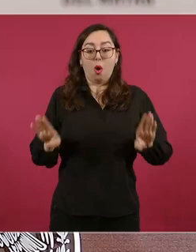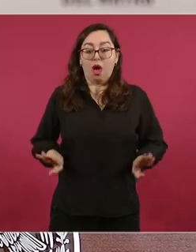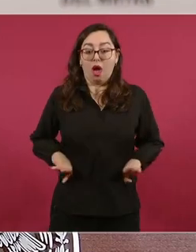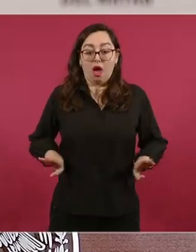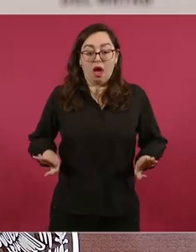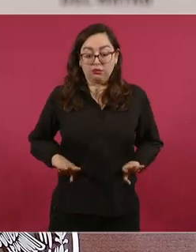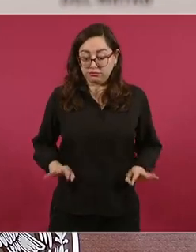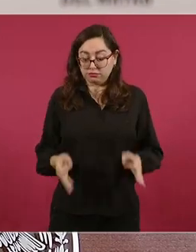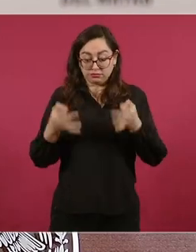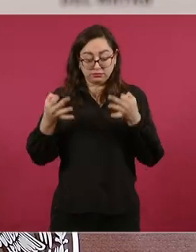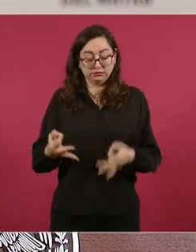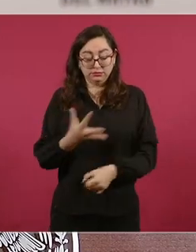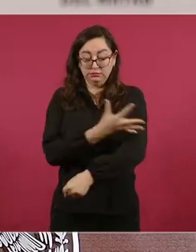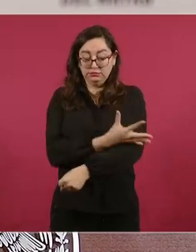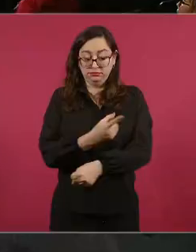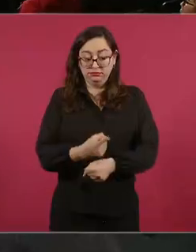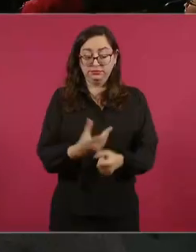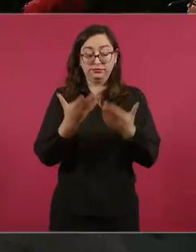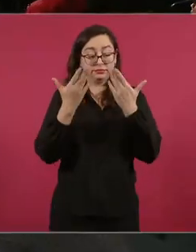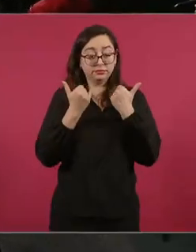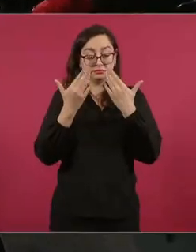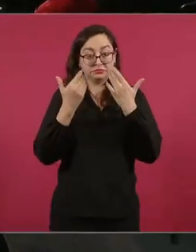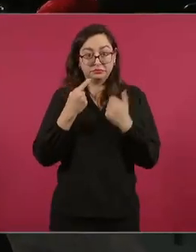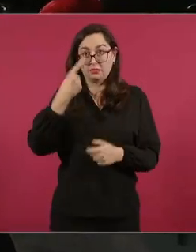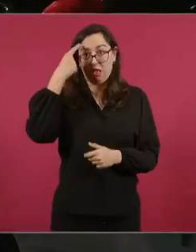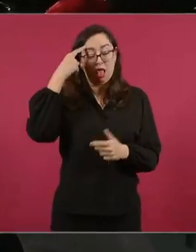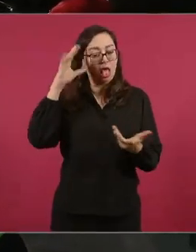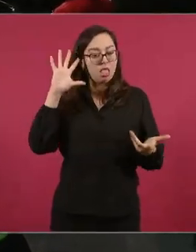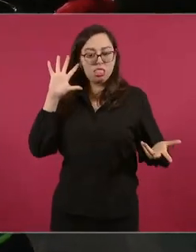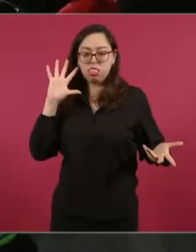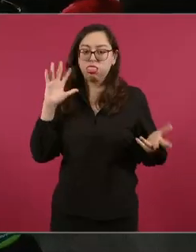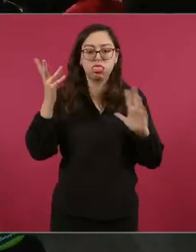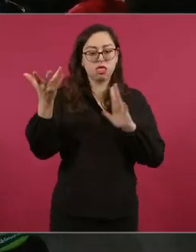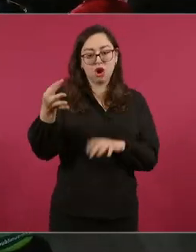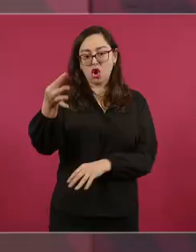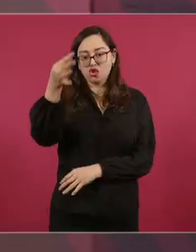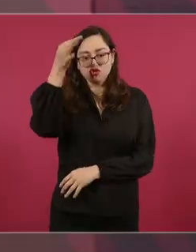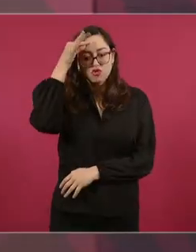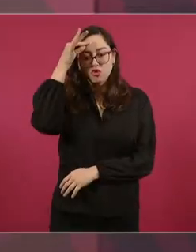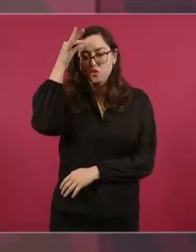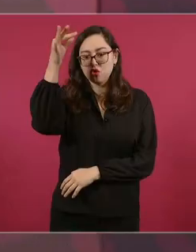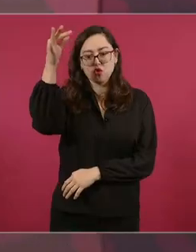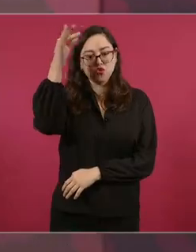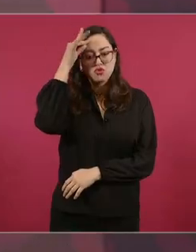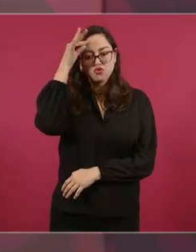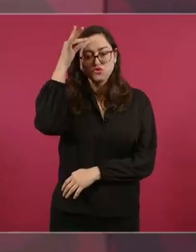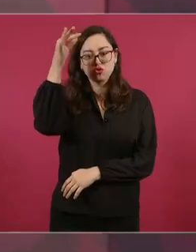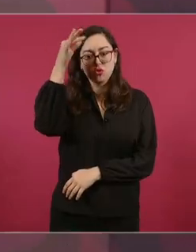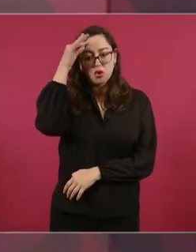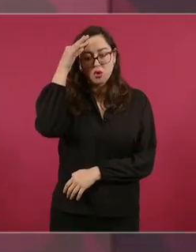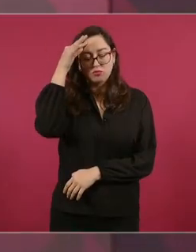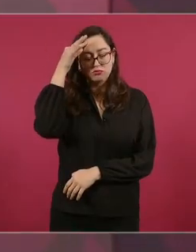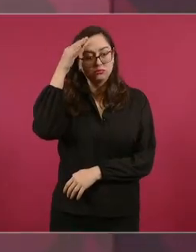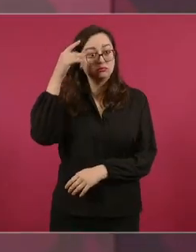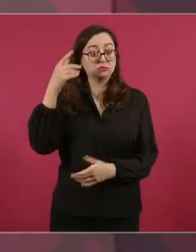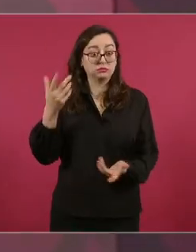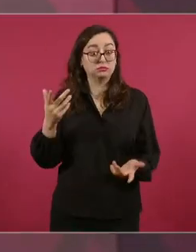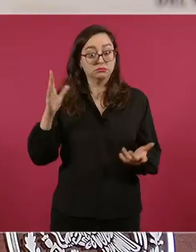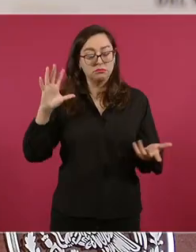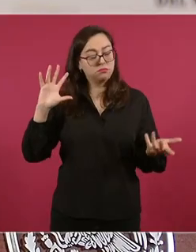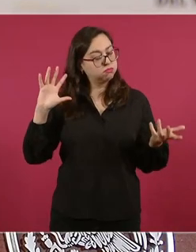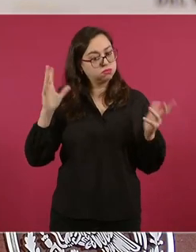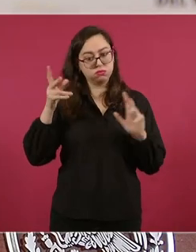el poder atonta a los inteligentes y a los tontos los vuelve